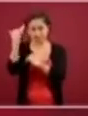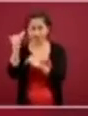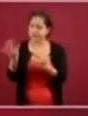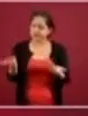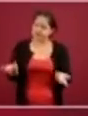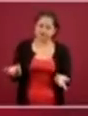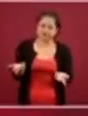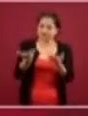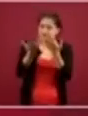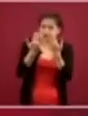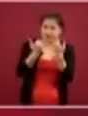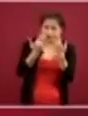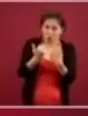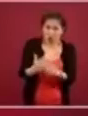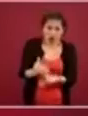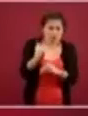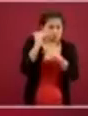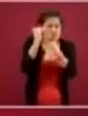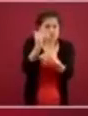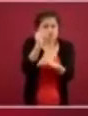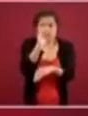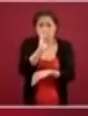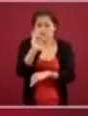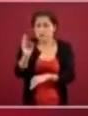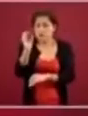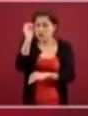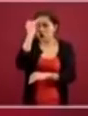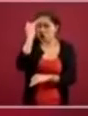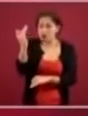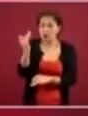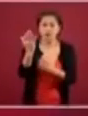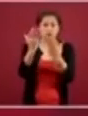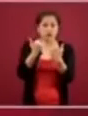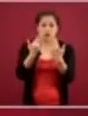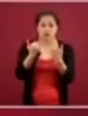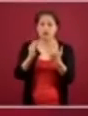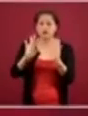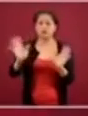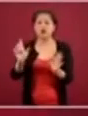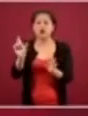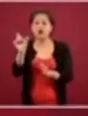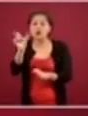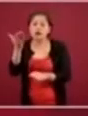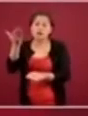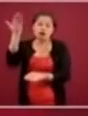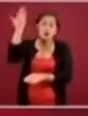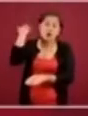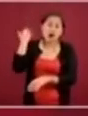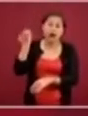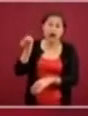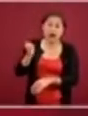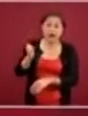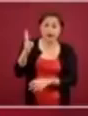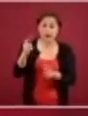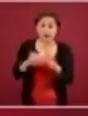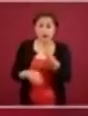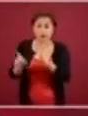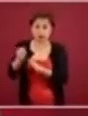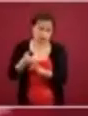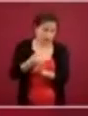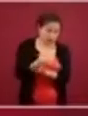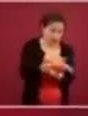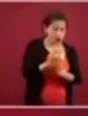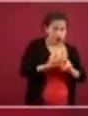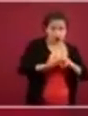cada fase. Desde las preparaciones que hicimos en las primeras dos semanas de enero de 2020, identificamos